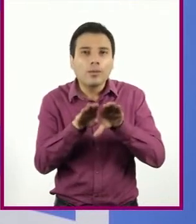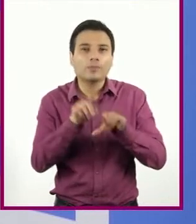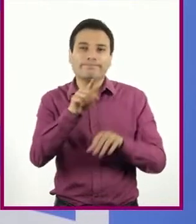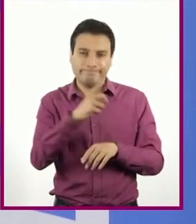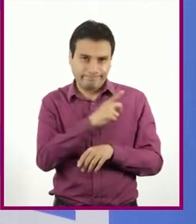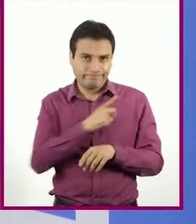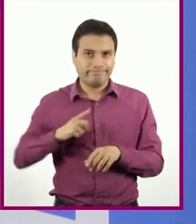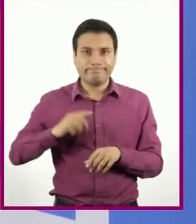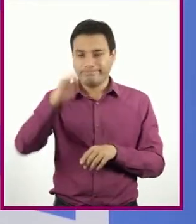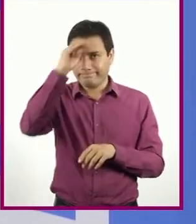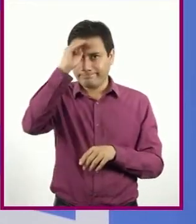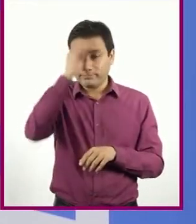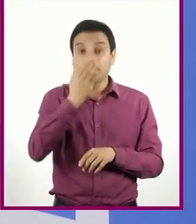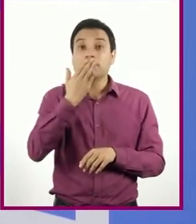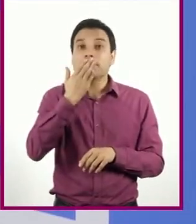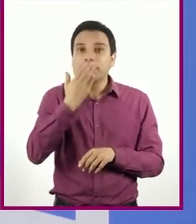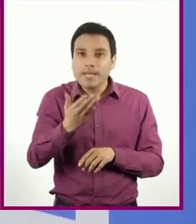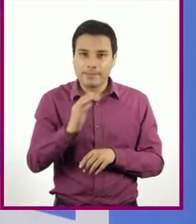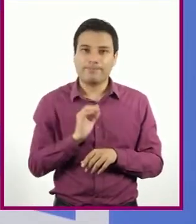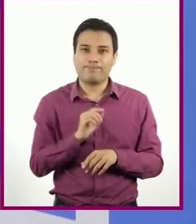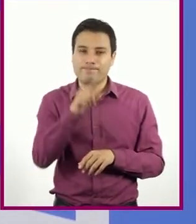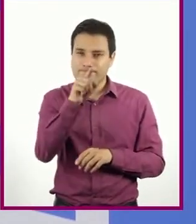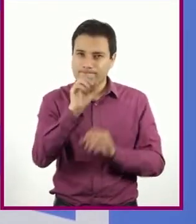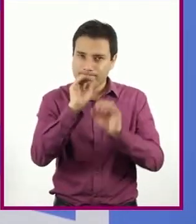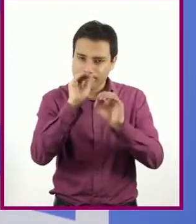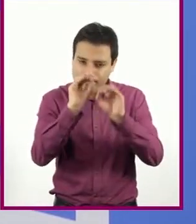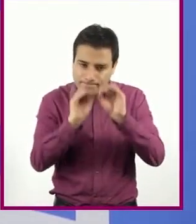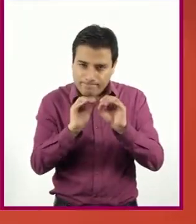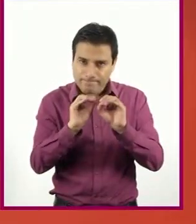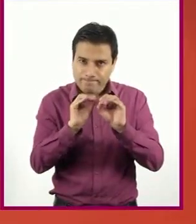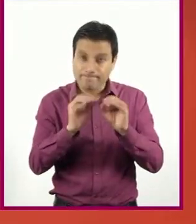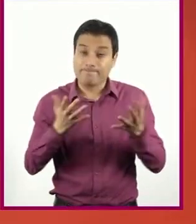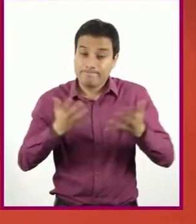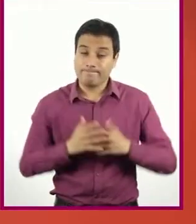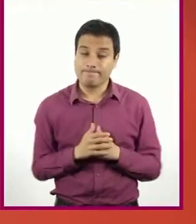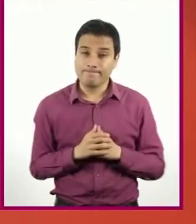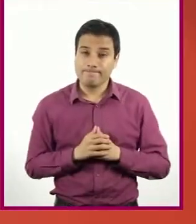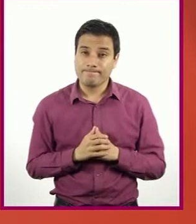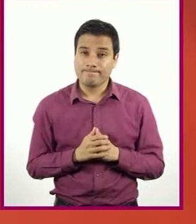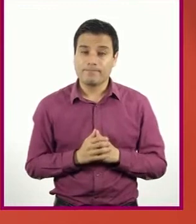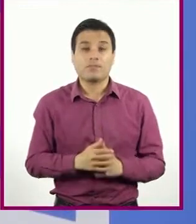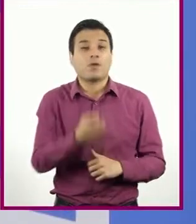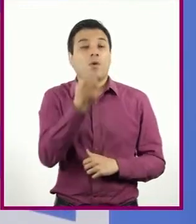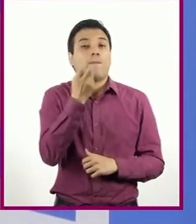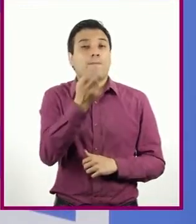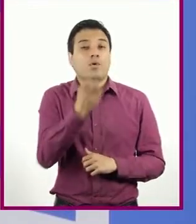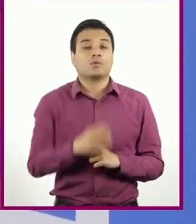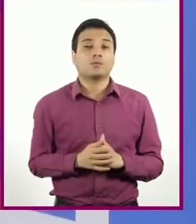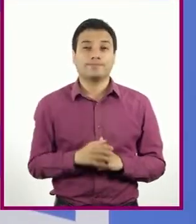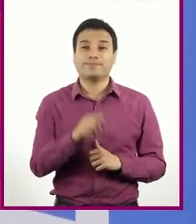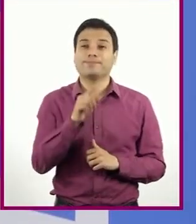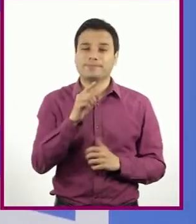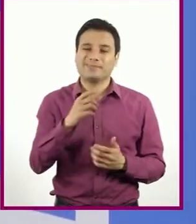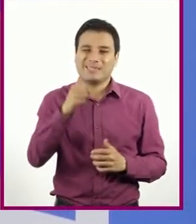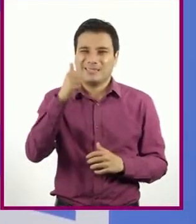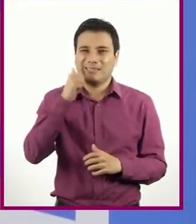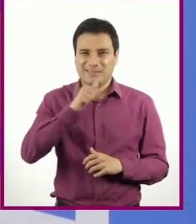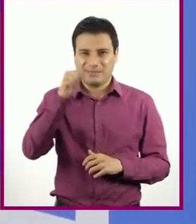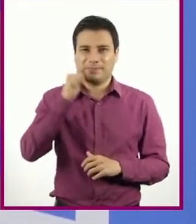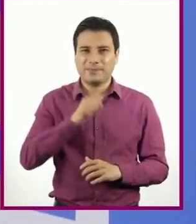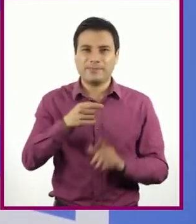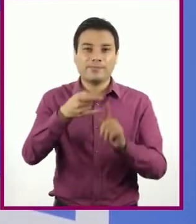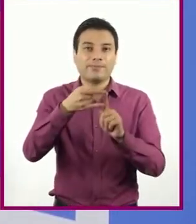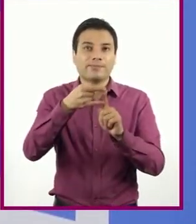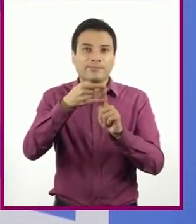una refleja el momento que queremos resaltar o darle cierto énfasis. Por esa misma razón suele seccionarse la viñeta